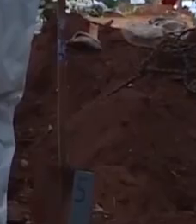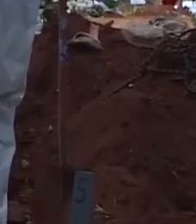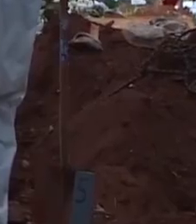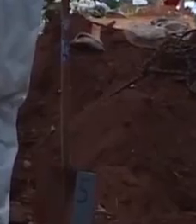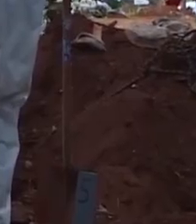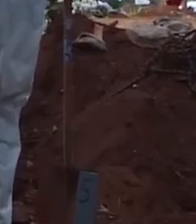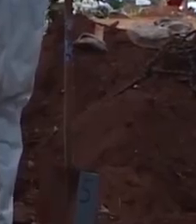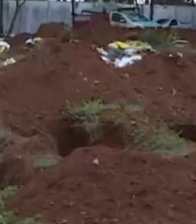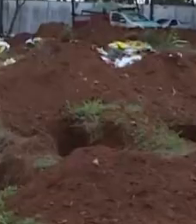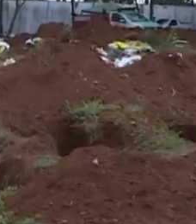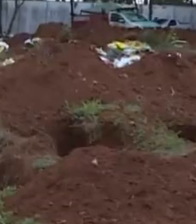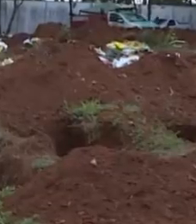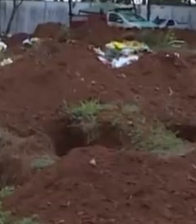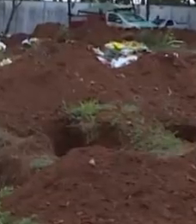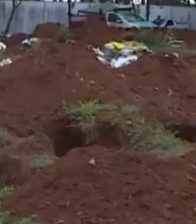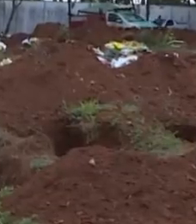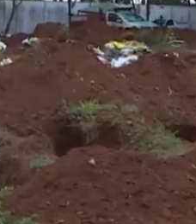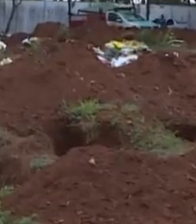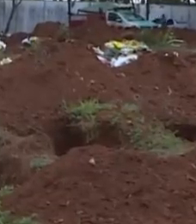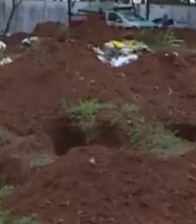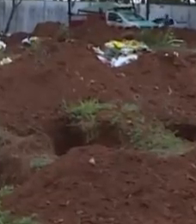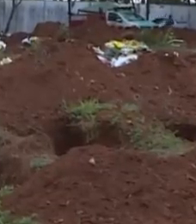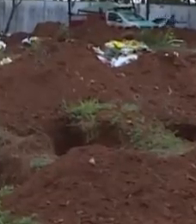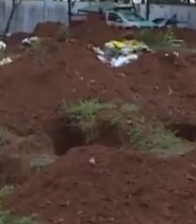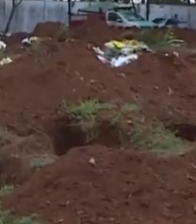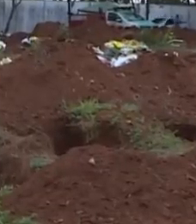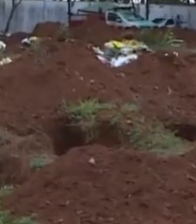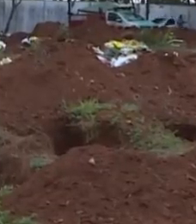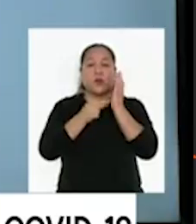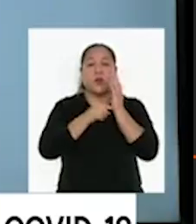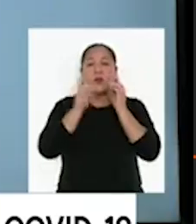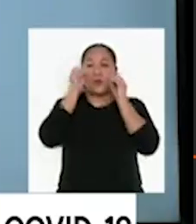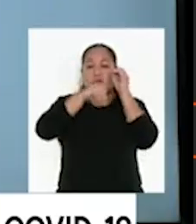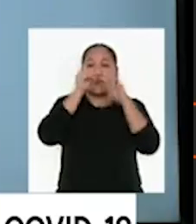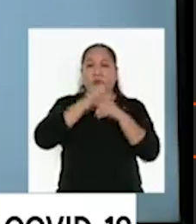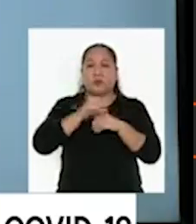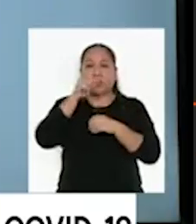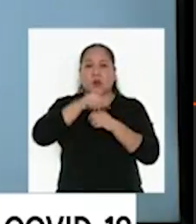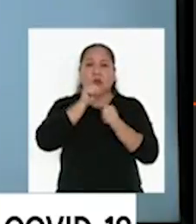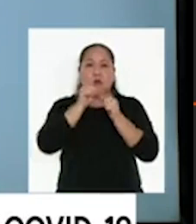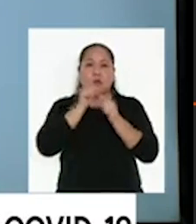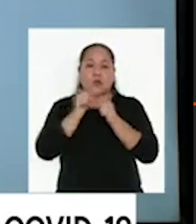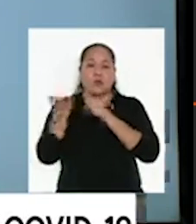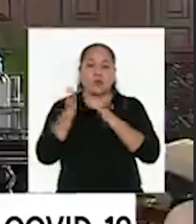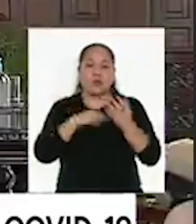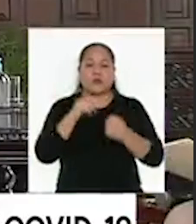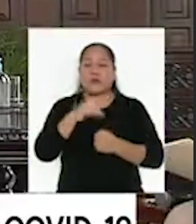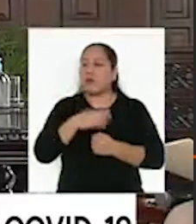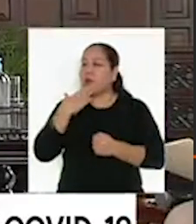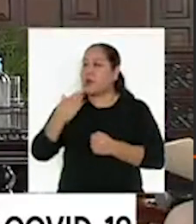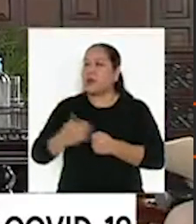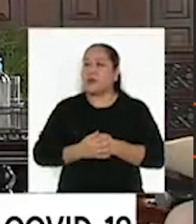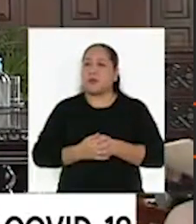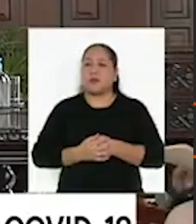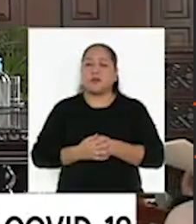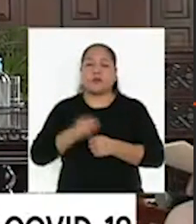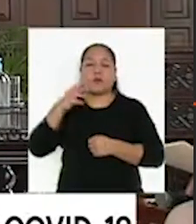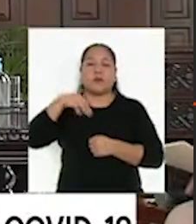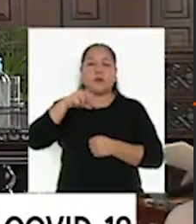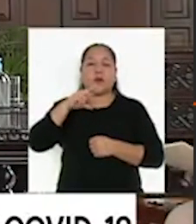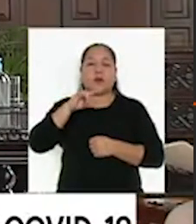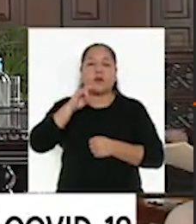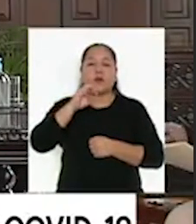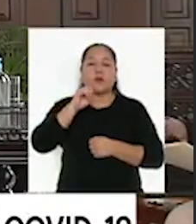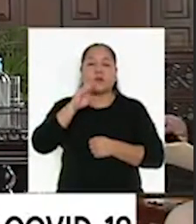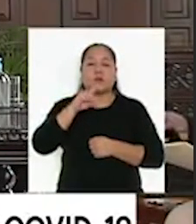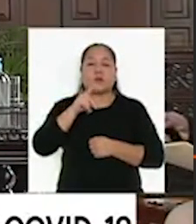año. Así lo confirmó el Grupo de Trabajo Técnico encargado de establecer criterios para actualizar cifra de fallecidos